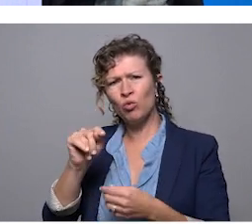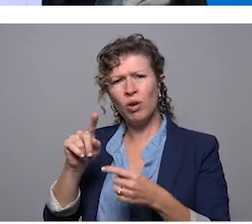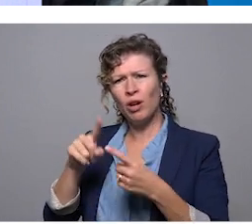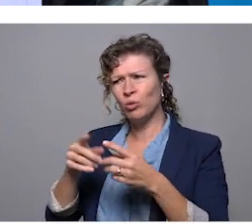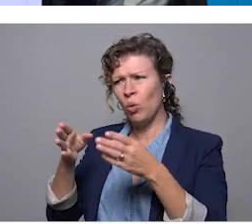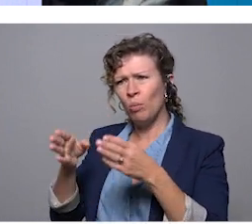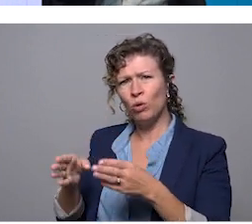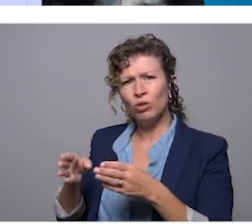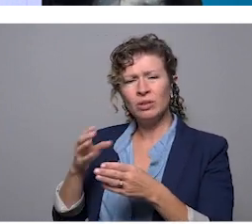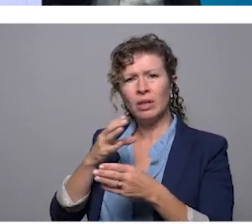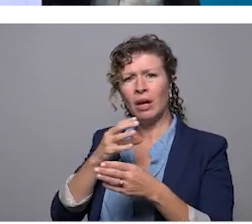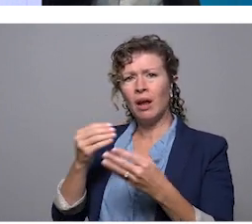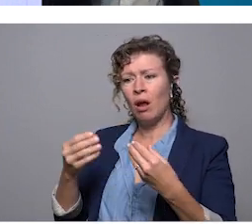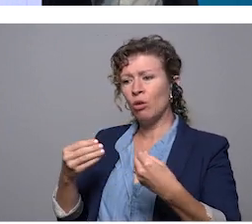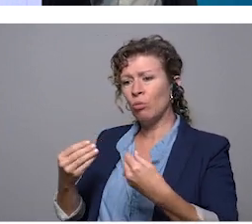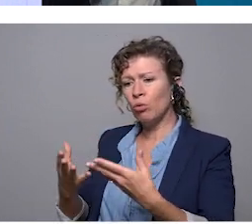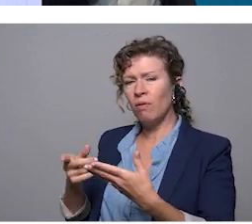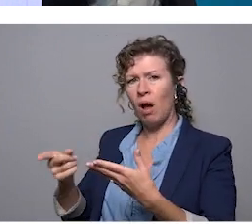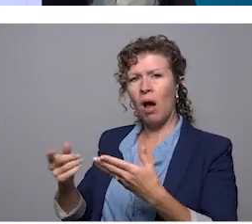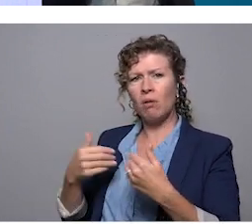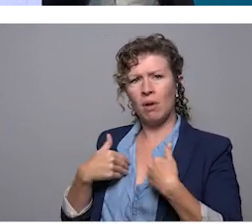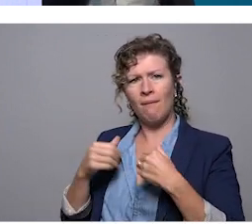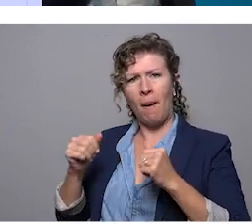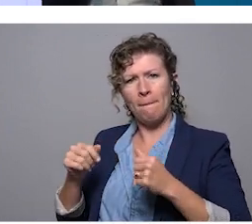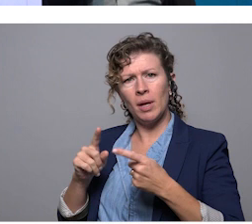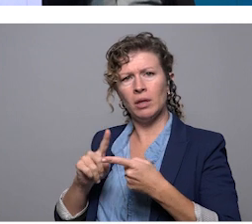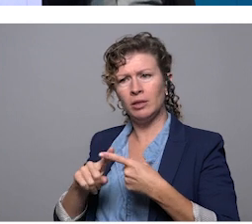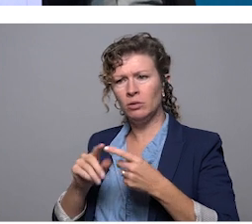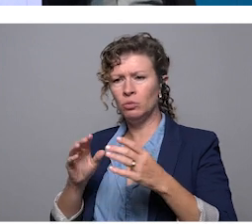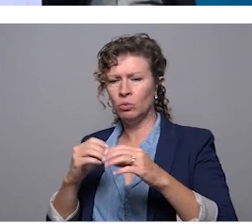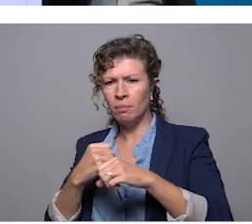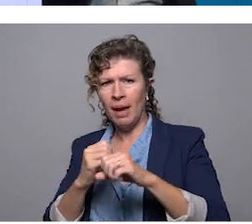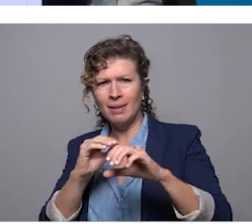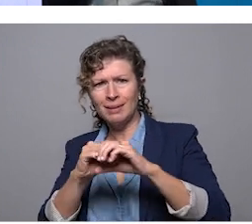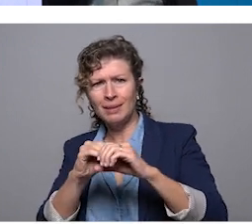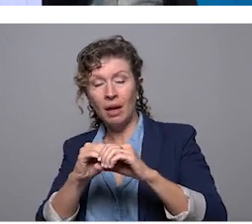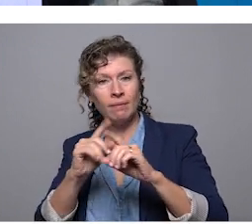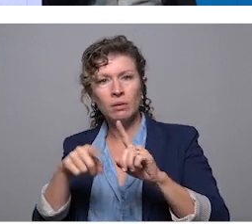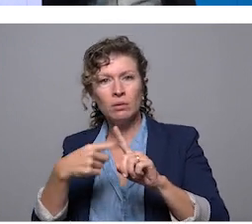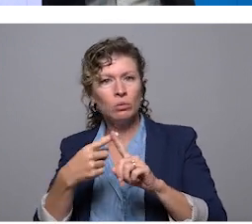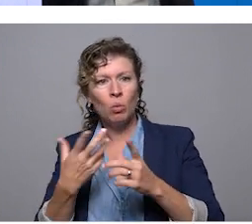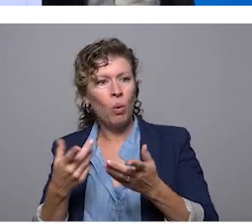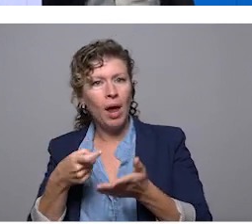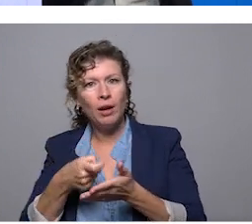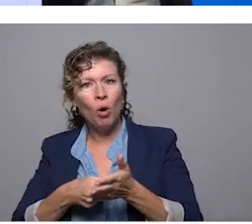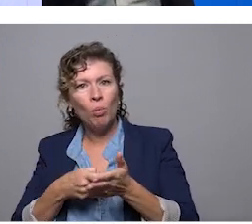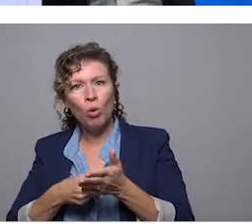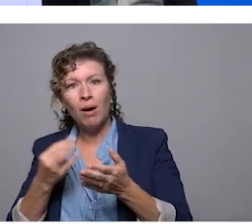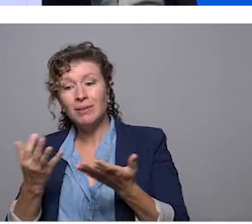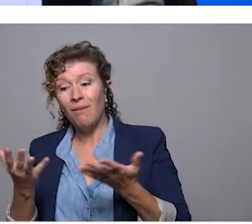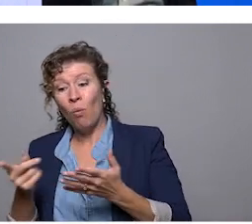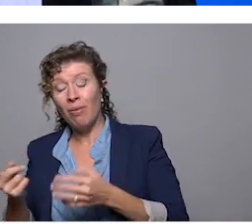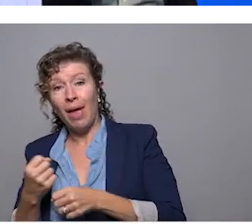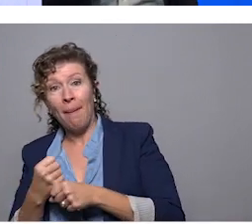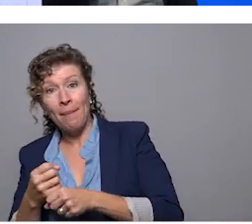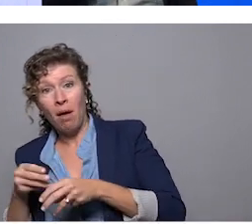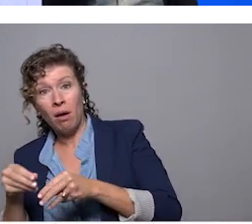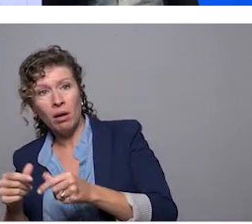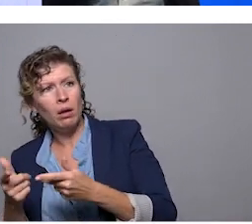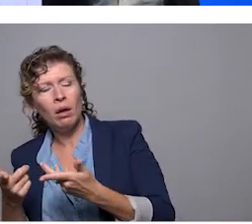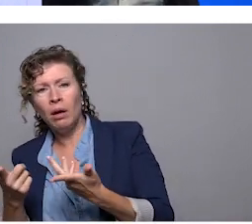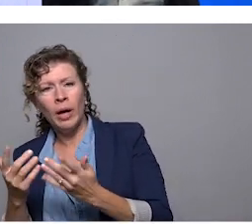que mueva sus ahorros cuando el precio de lo que produce no permite tener